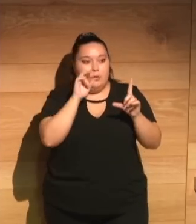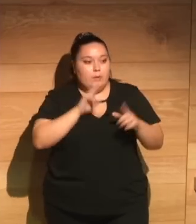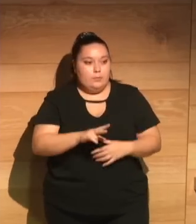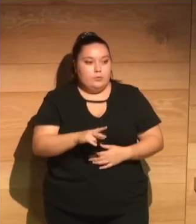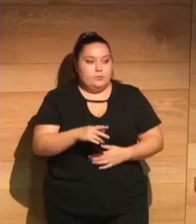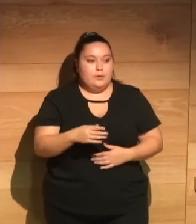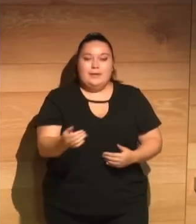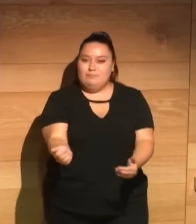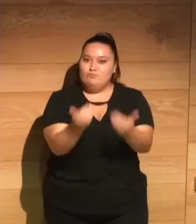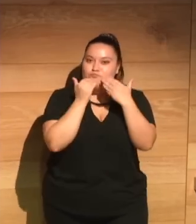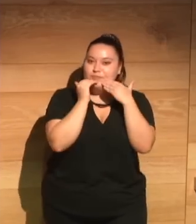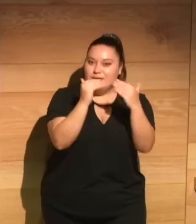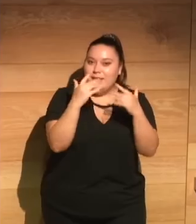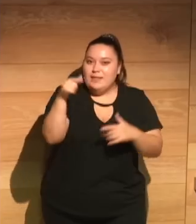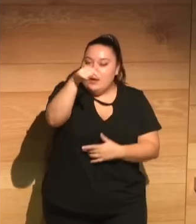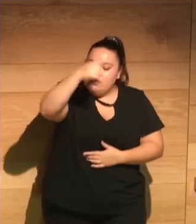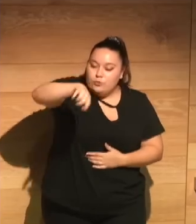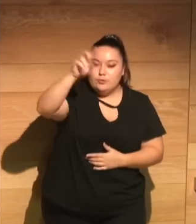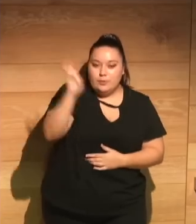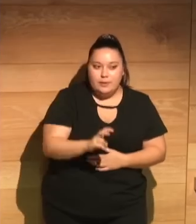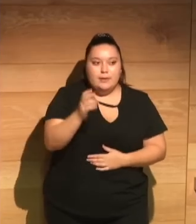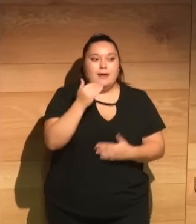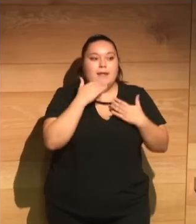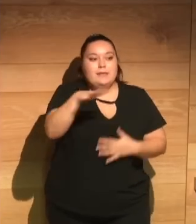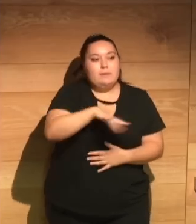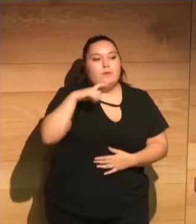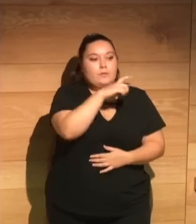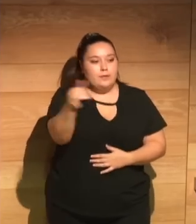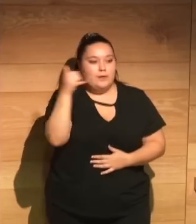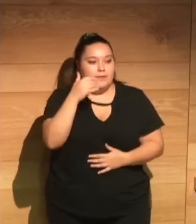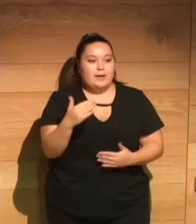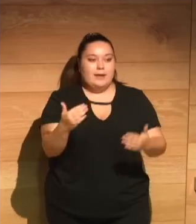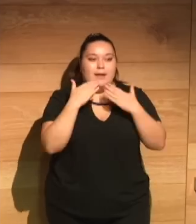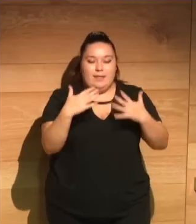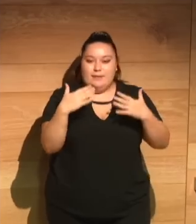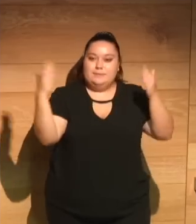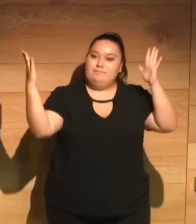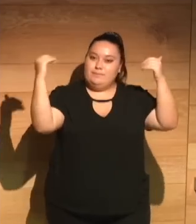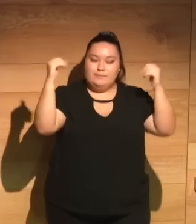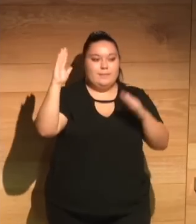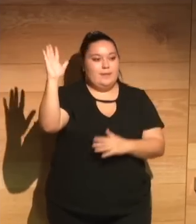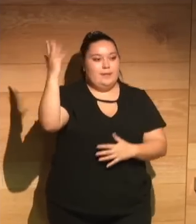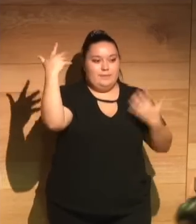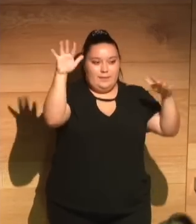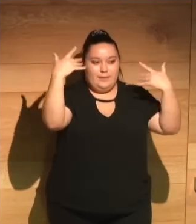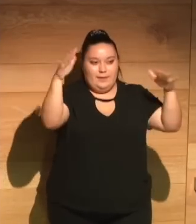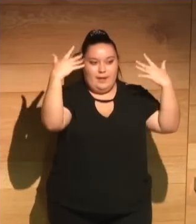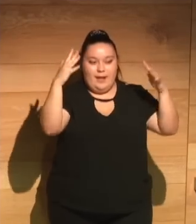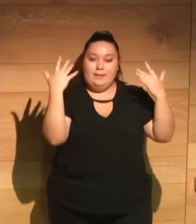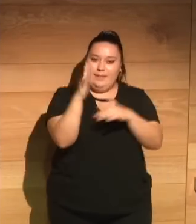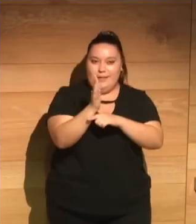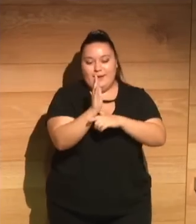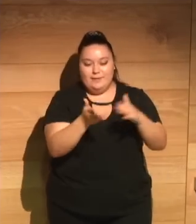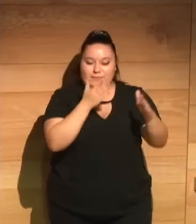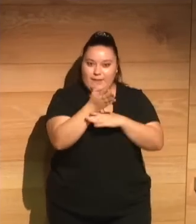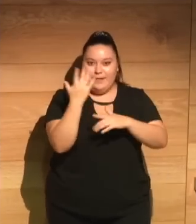vez! ¡Muchísimas gracias por estar aquí! ¡Gracias al Espacio Fundación Telefónica! ¡Nos vamos! ¡Hay cine!